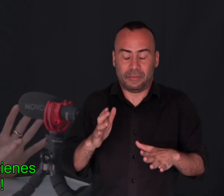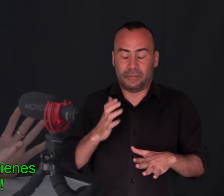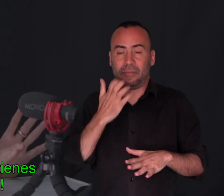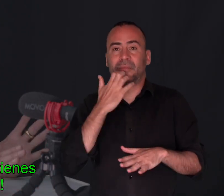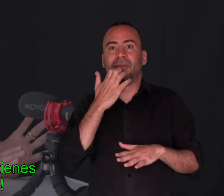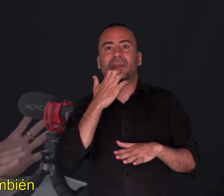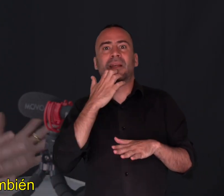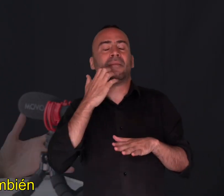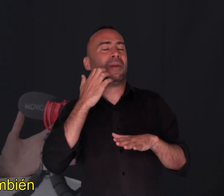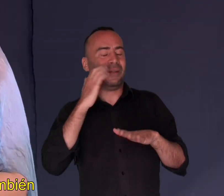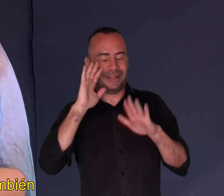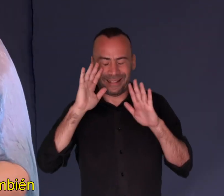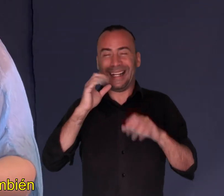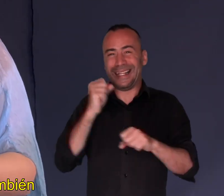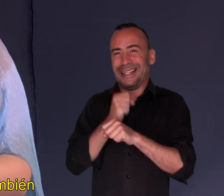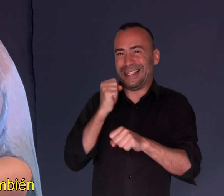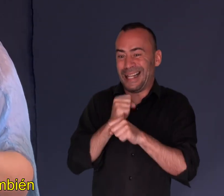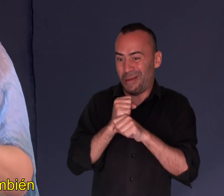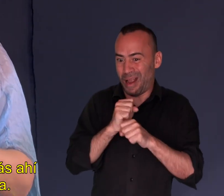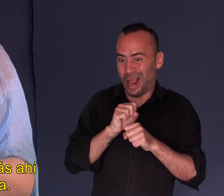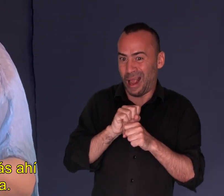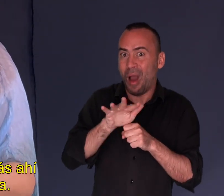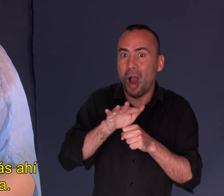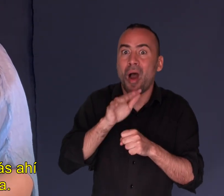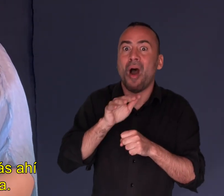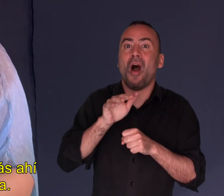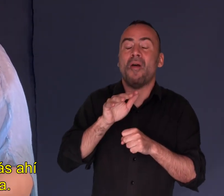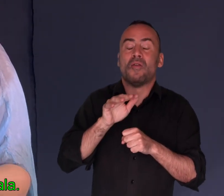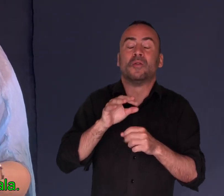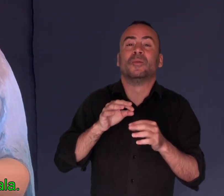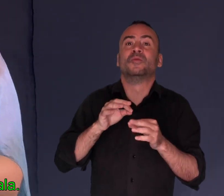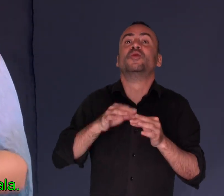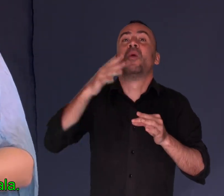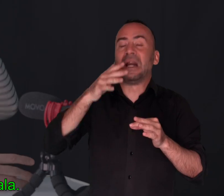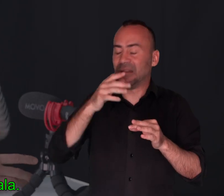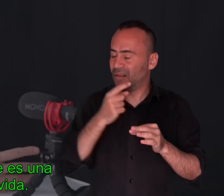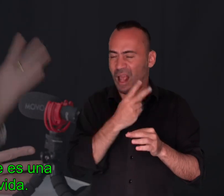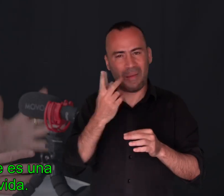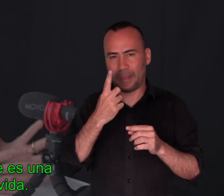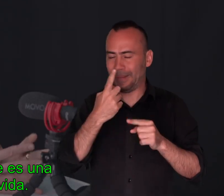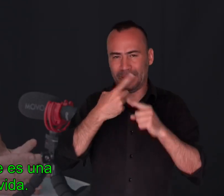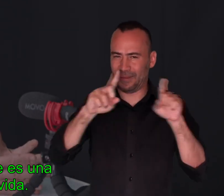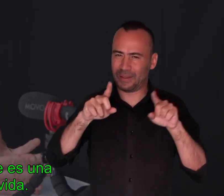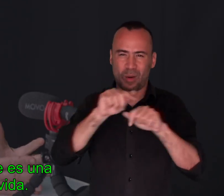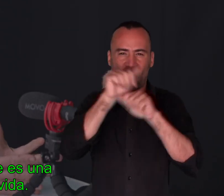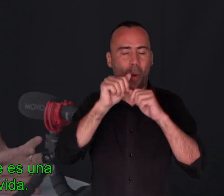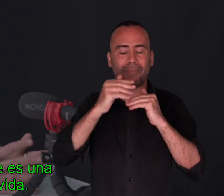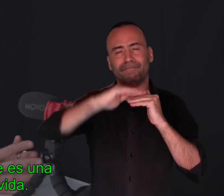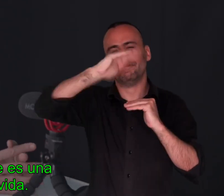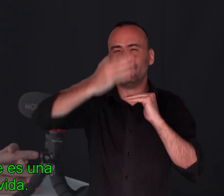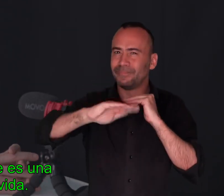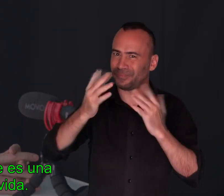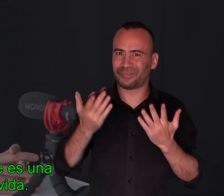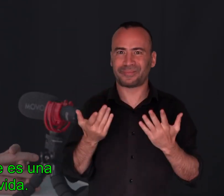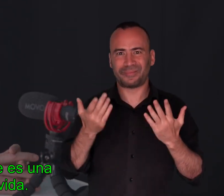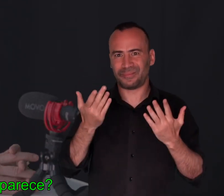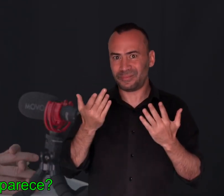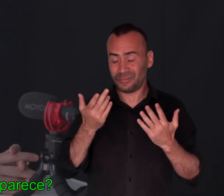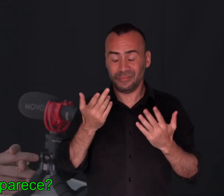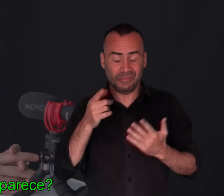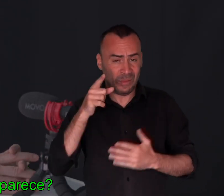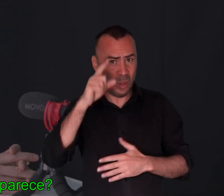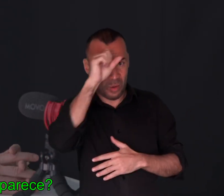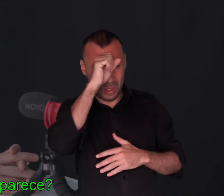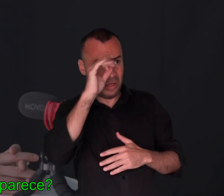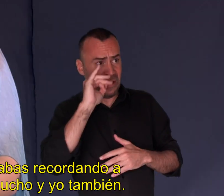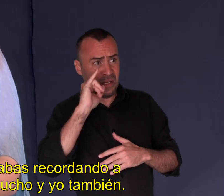Bueno si tienes suerte s y si no también porque estás ahí pic y pala pero pero es que es una forma de vida